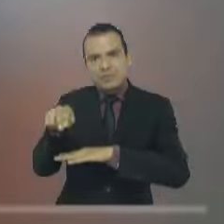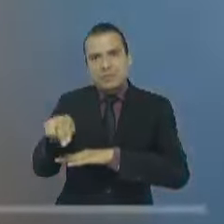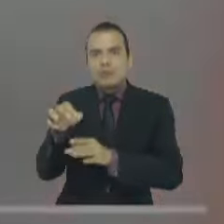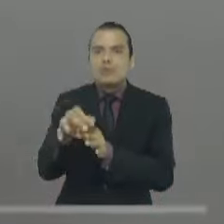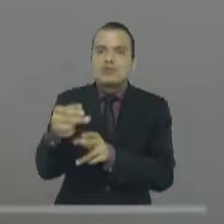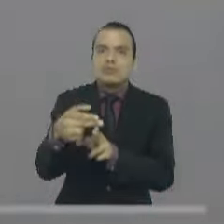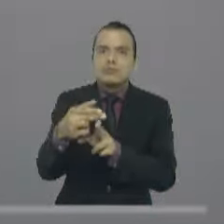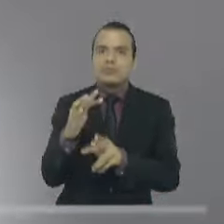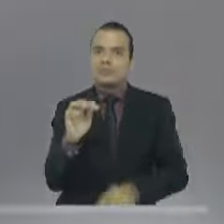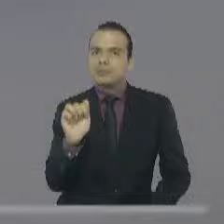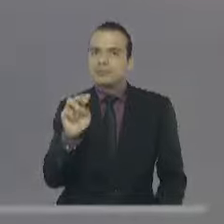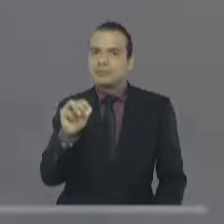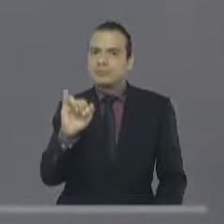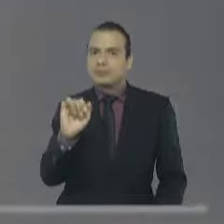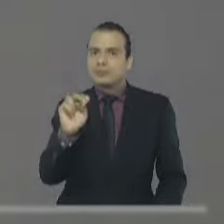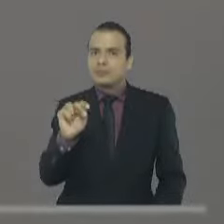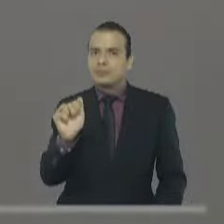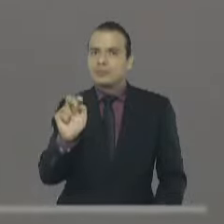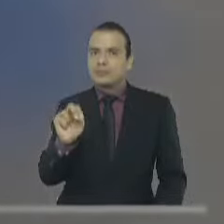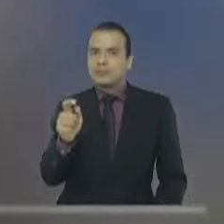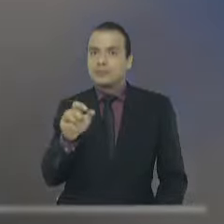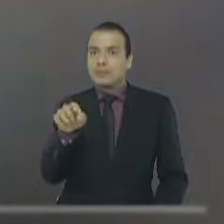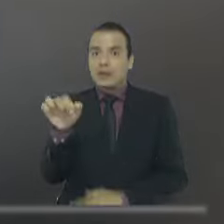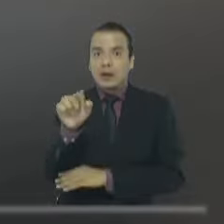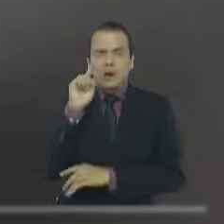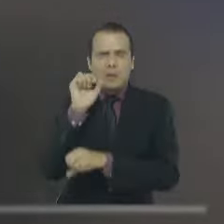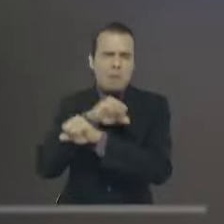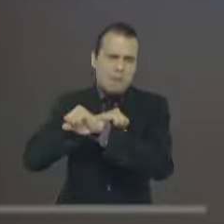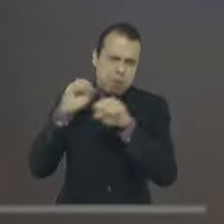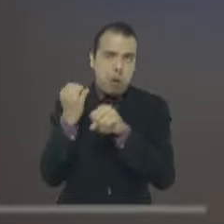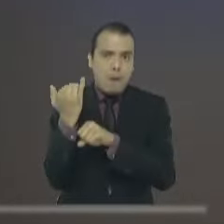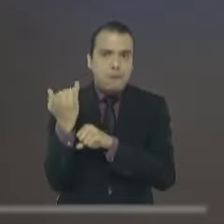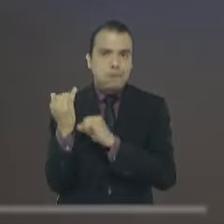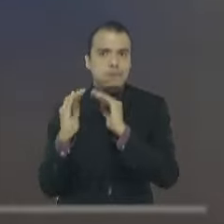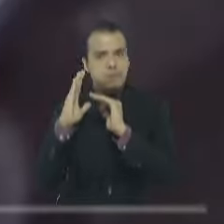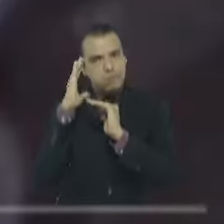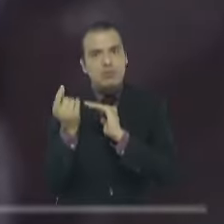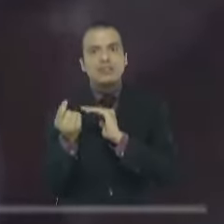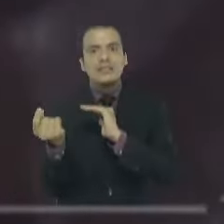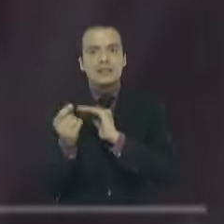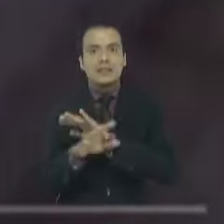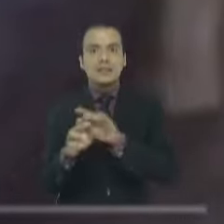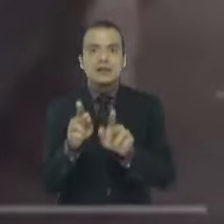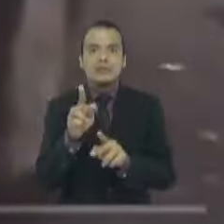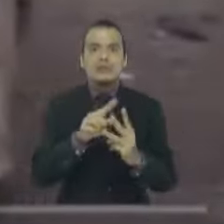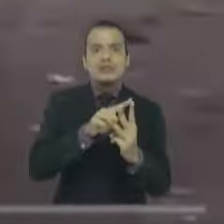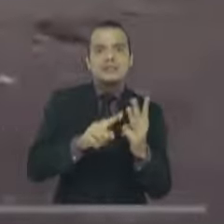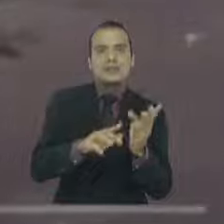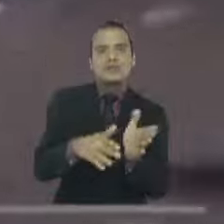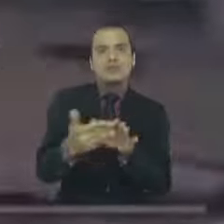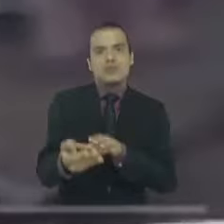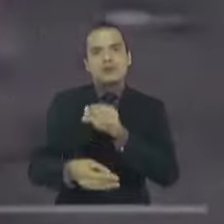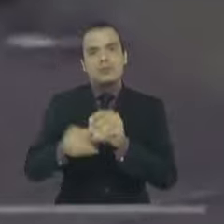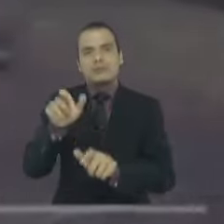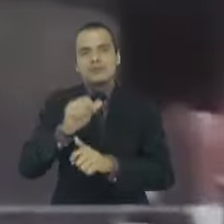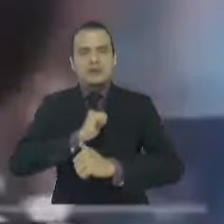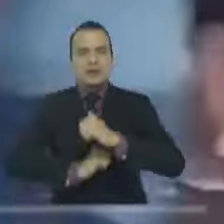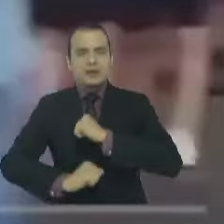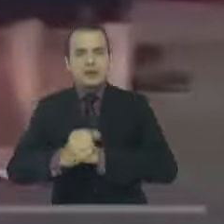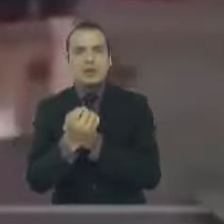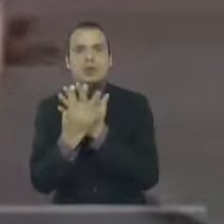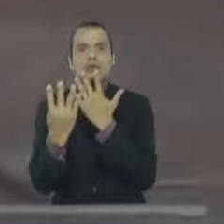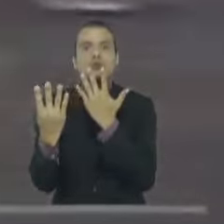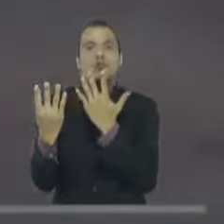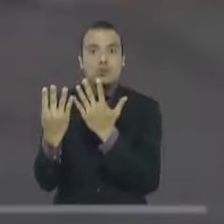muertas y 9 heridas es atribuida a la estructura Franco Benavides de las disidencias de las FARC. La explosión causada por una camioneta bomba cargada